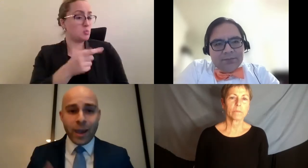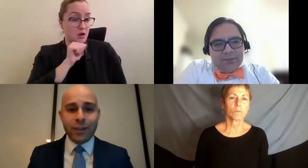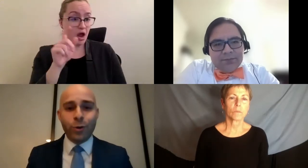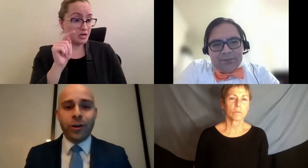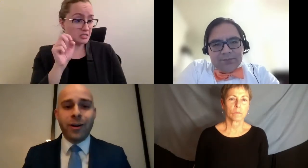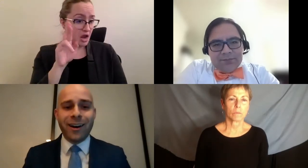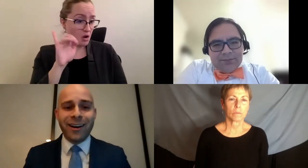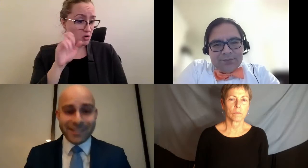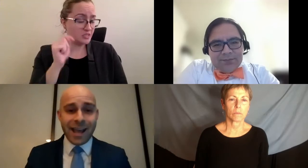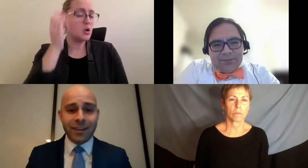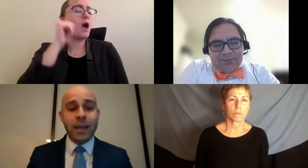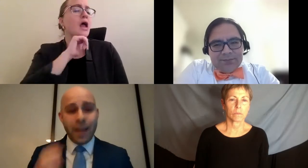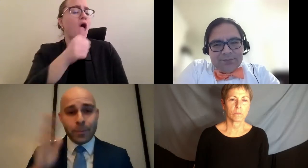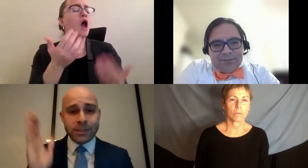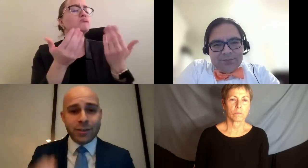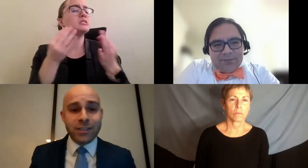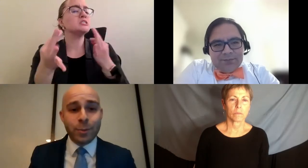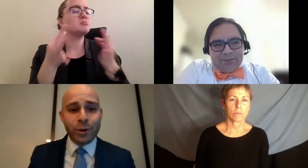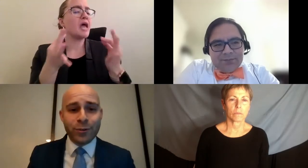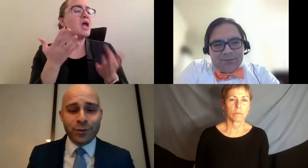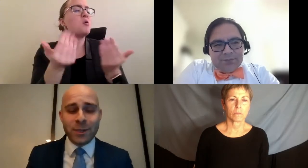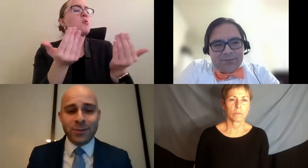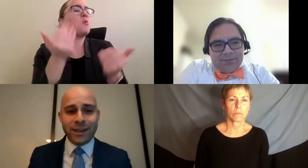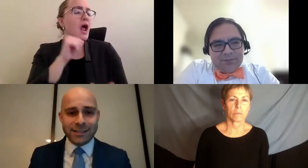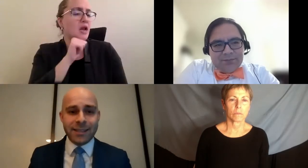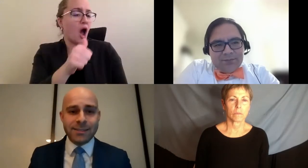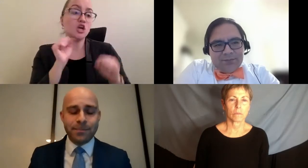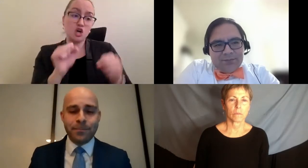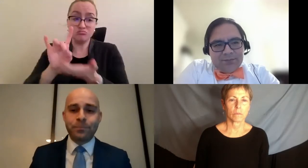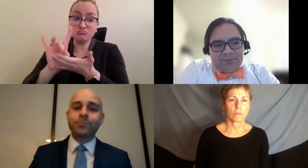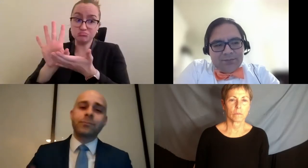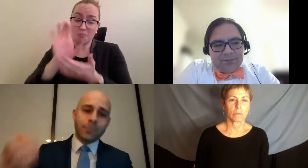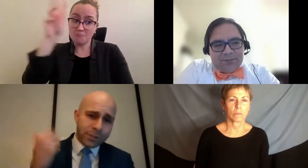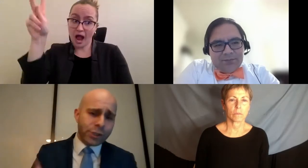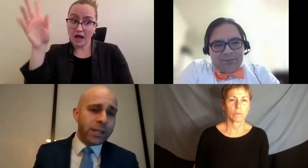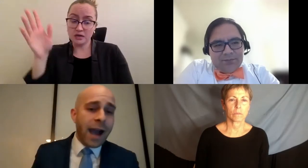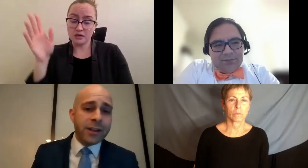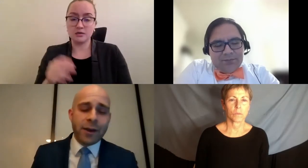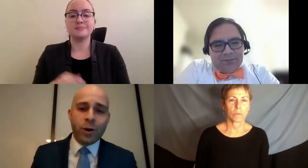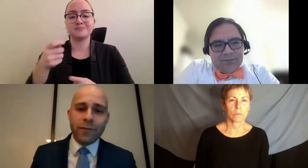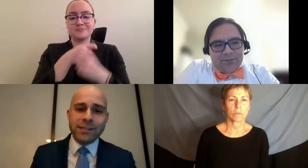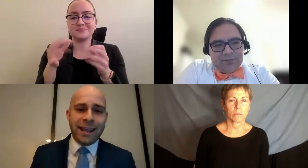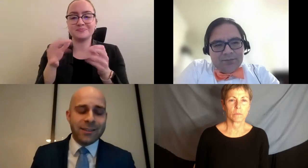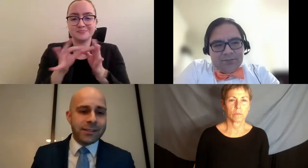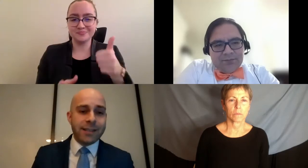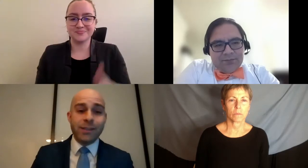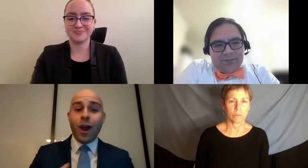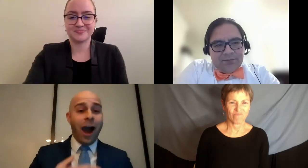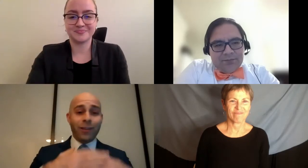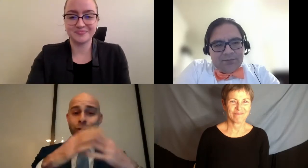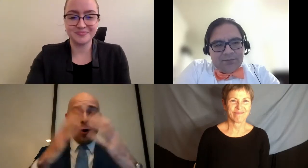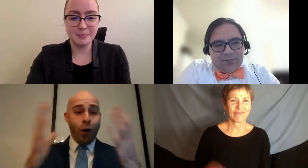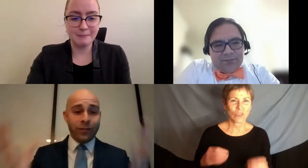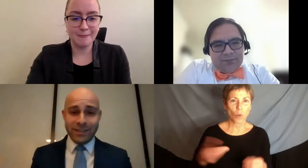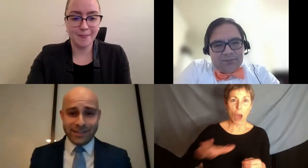para explicar por qué no era terrorista y por qué no les deberían quitar a él el asilo. Bueno, entonces